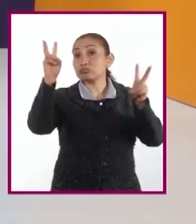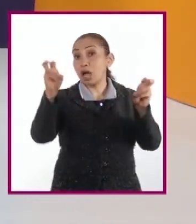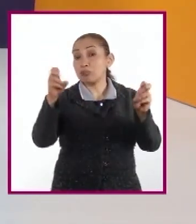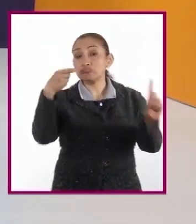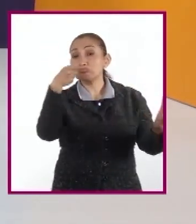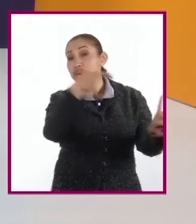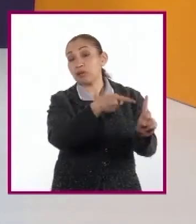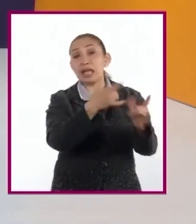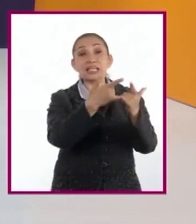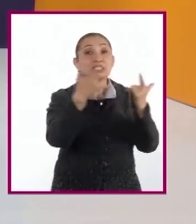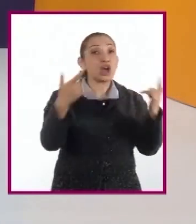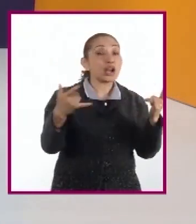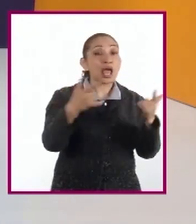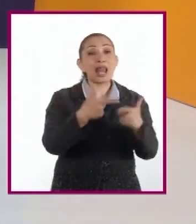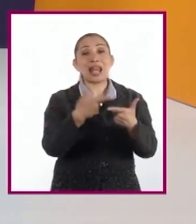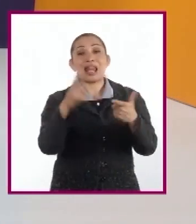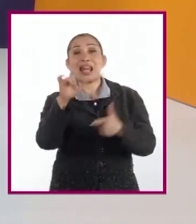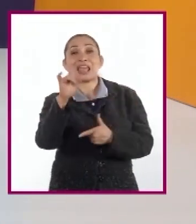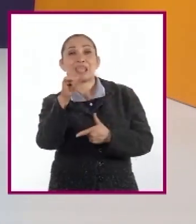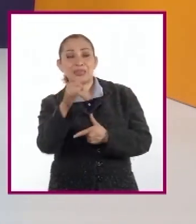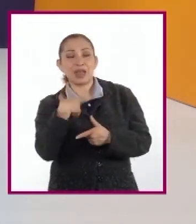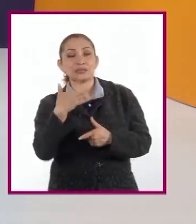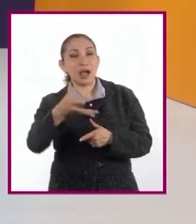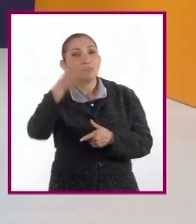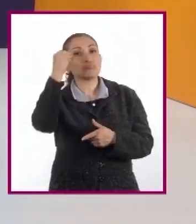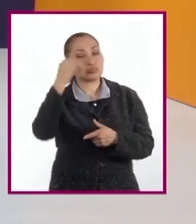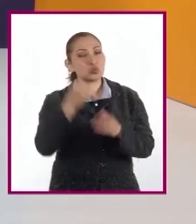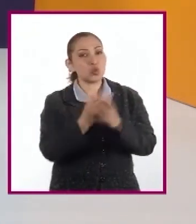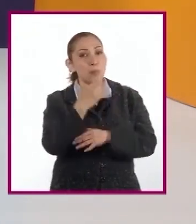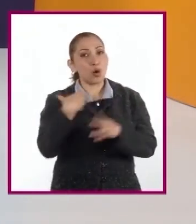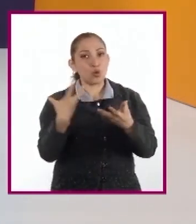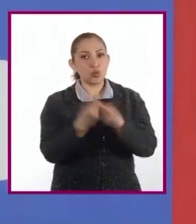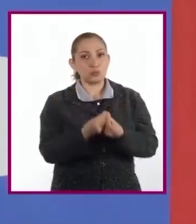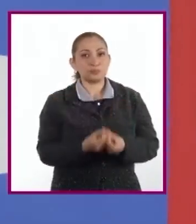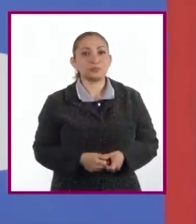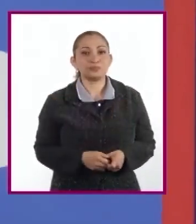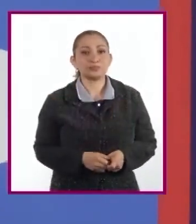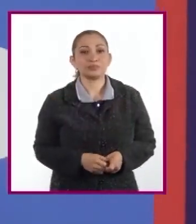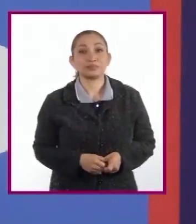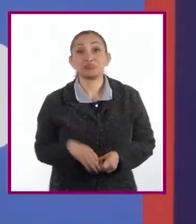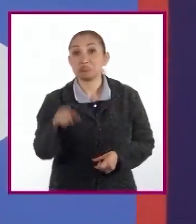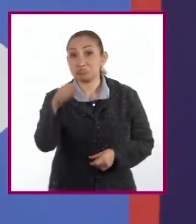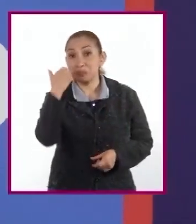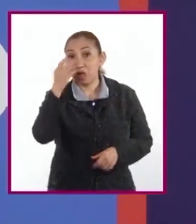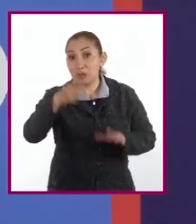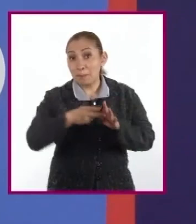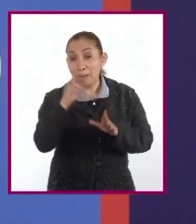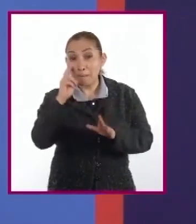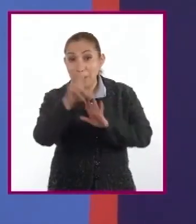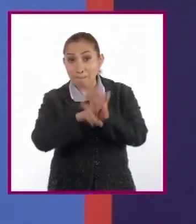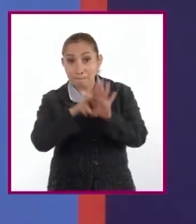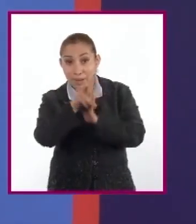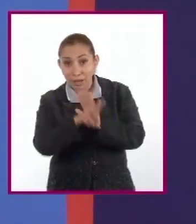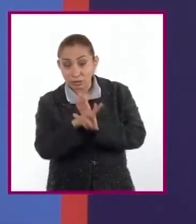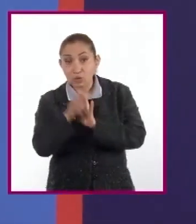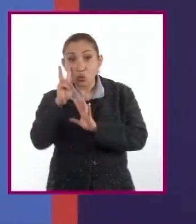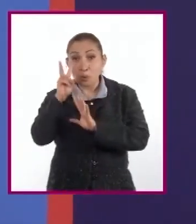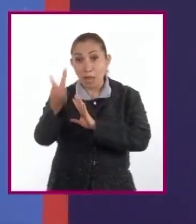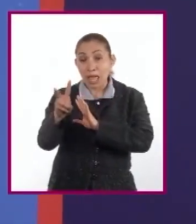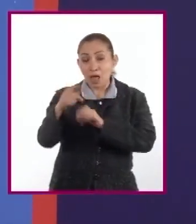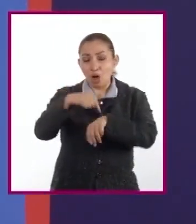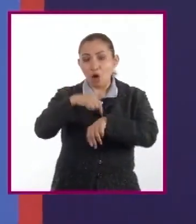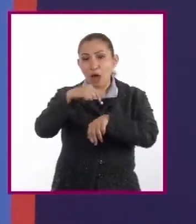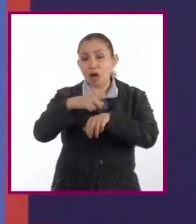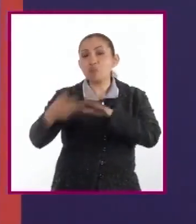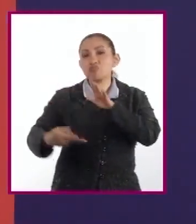de Historias de Leyenda. Hemos aprendido algo nuevo juntos. Y si quieren volver a ver la sesión, consulten los horarios